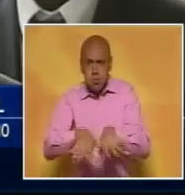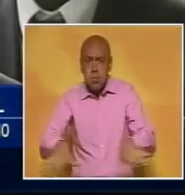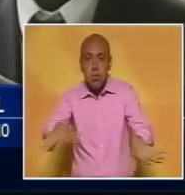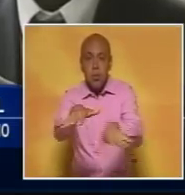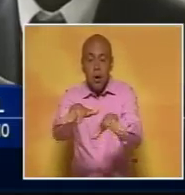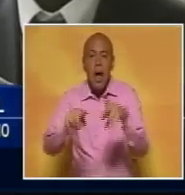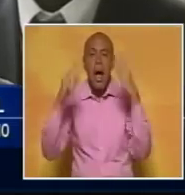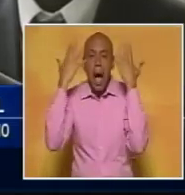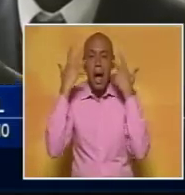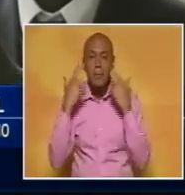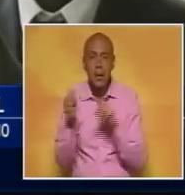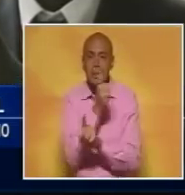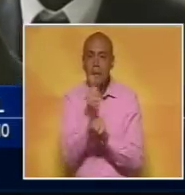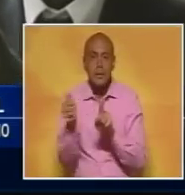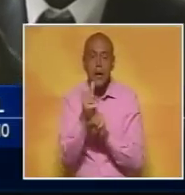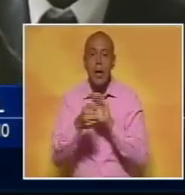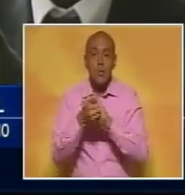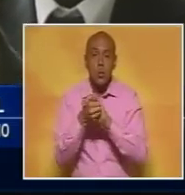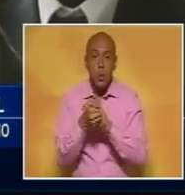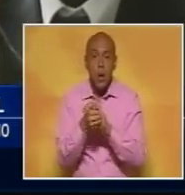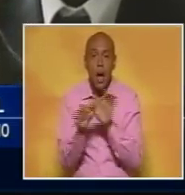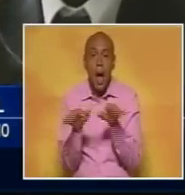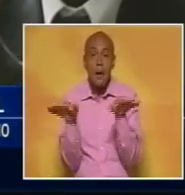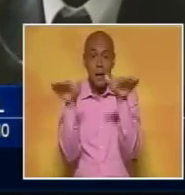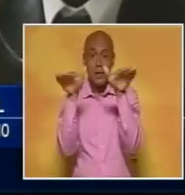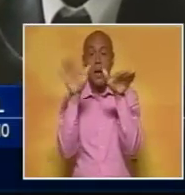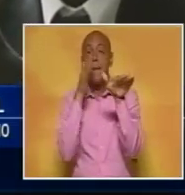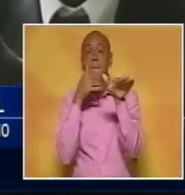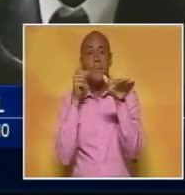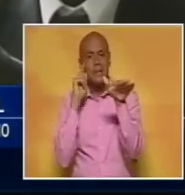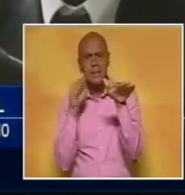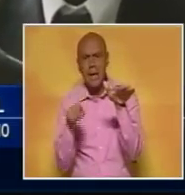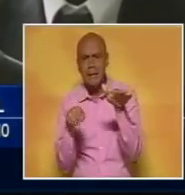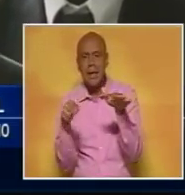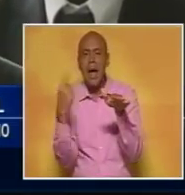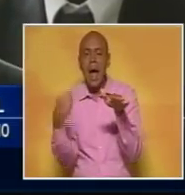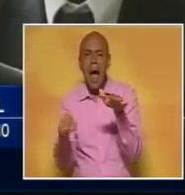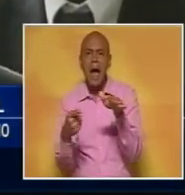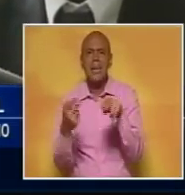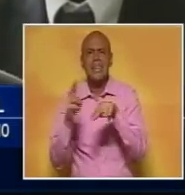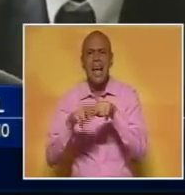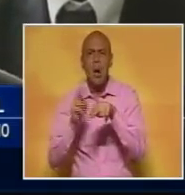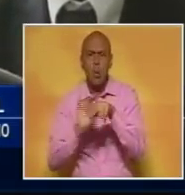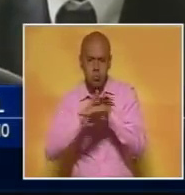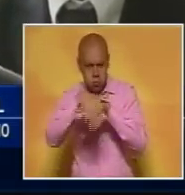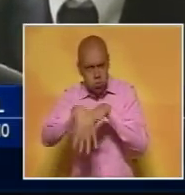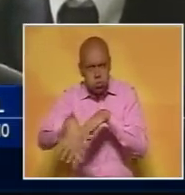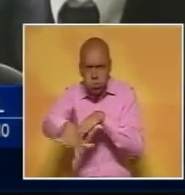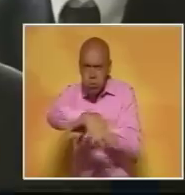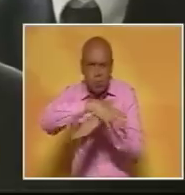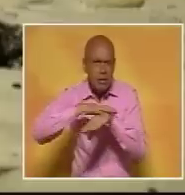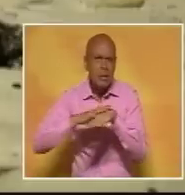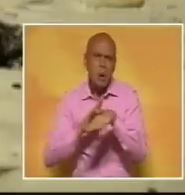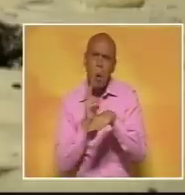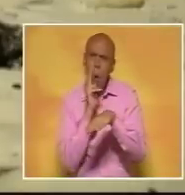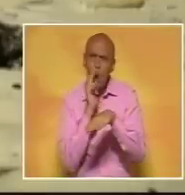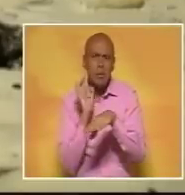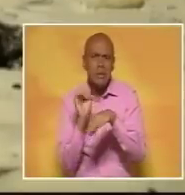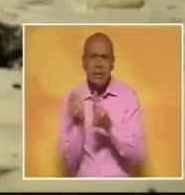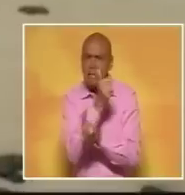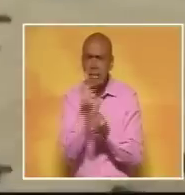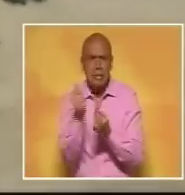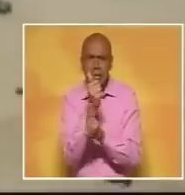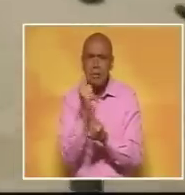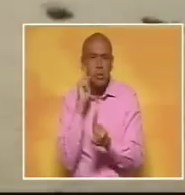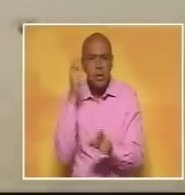esa región y muchas tortugas y aves han sido encontradas bañadas en petróleo, aunque de momento se desconoce el impacto total